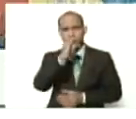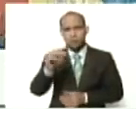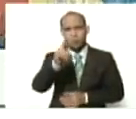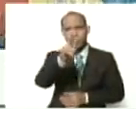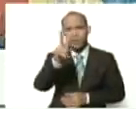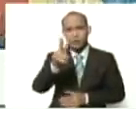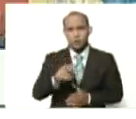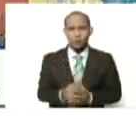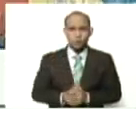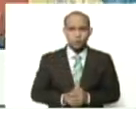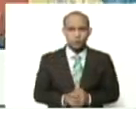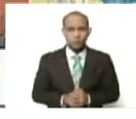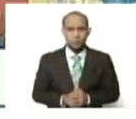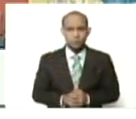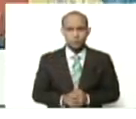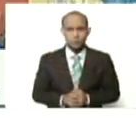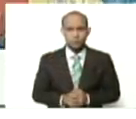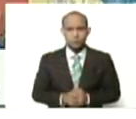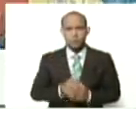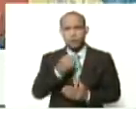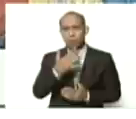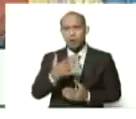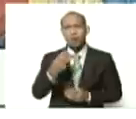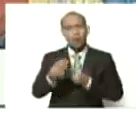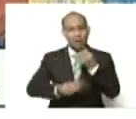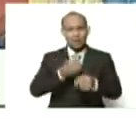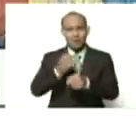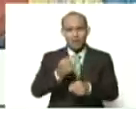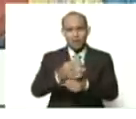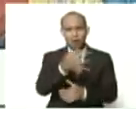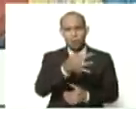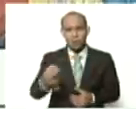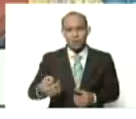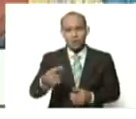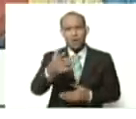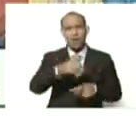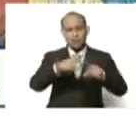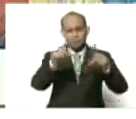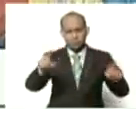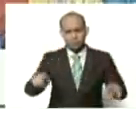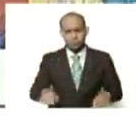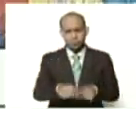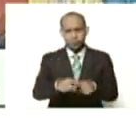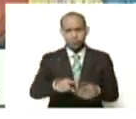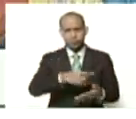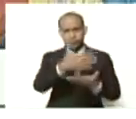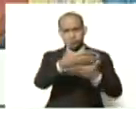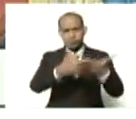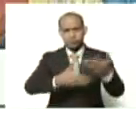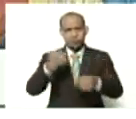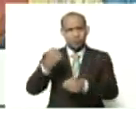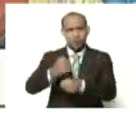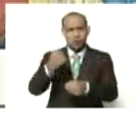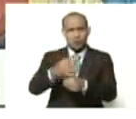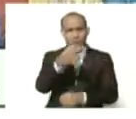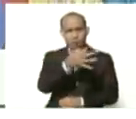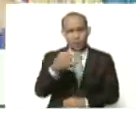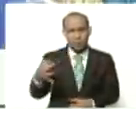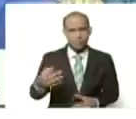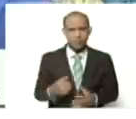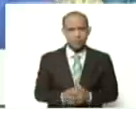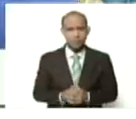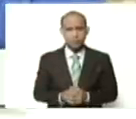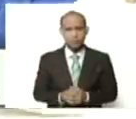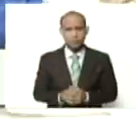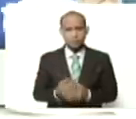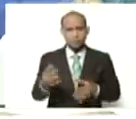22. Bueno, tenemos que hacer un trabajo perfecto. Aquí tengo las tablas. Un trabajo perfecto